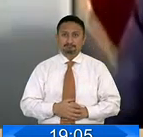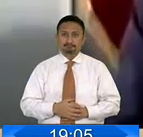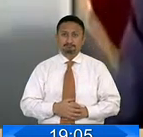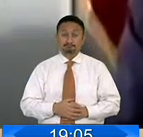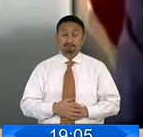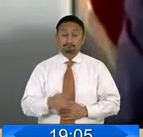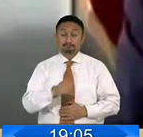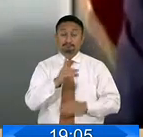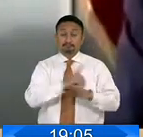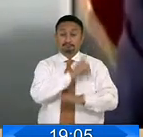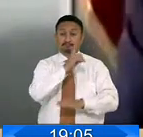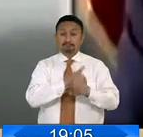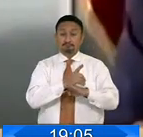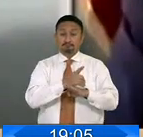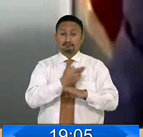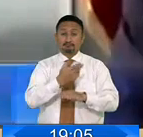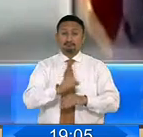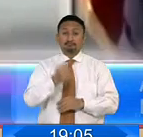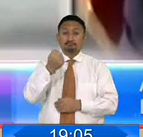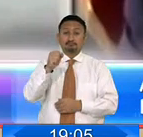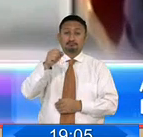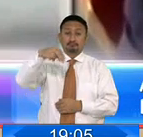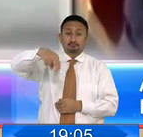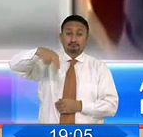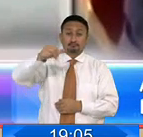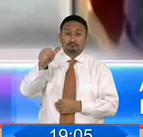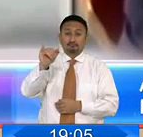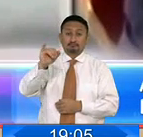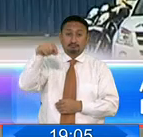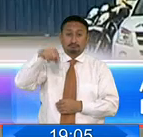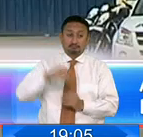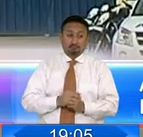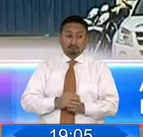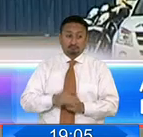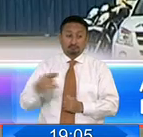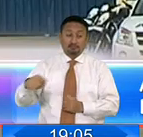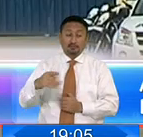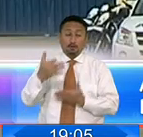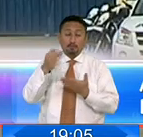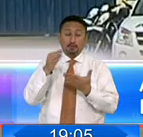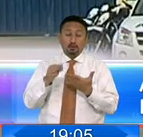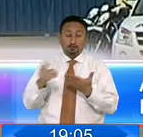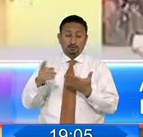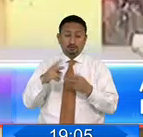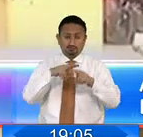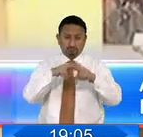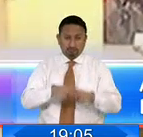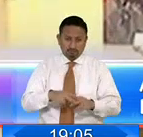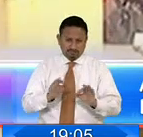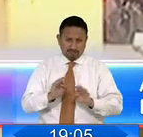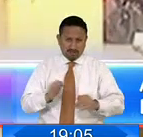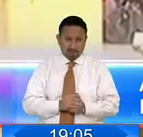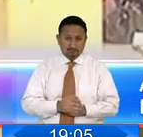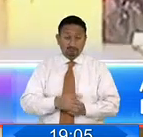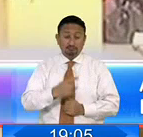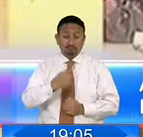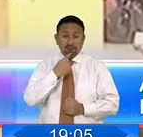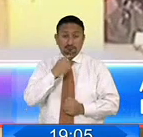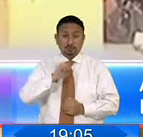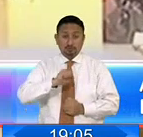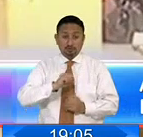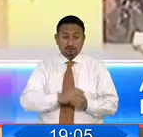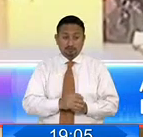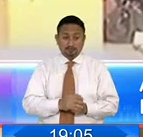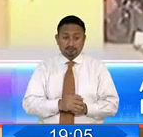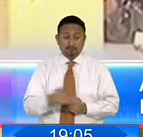director del servicio de rehabilitación social denunció la falta de presupuesto para dicha institución enfatizó que esto entre